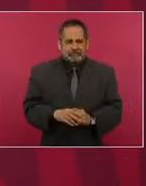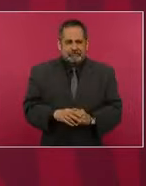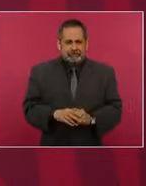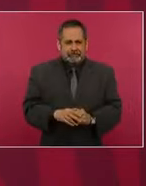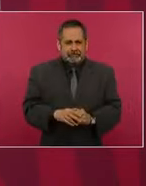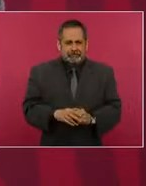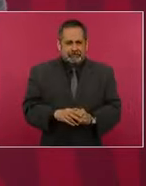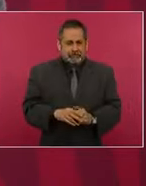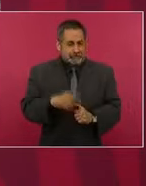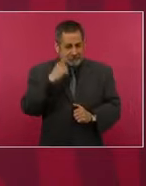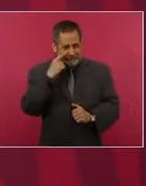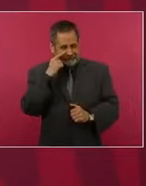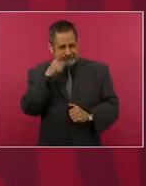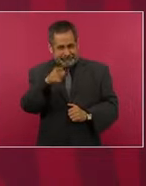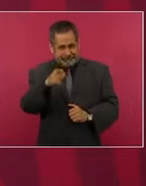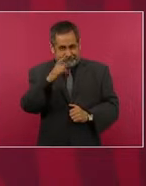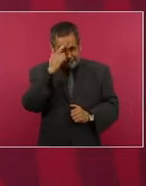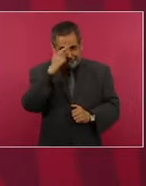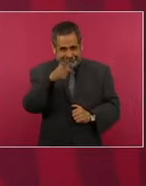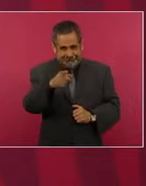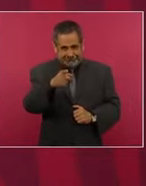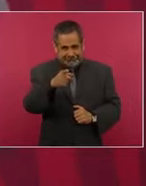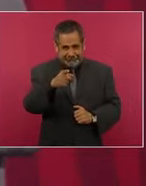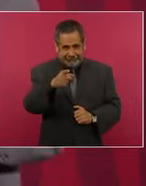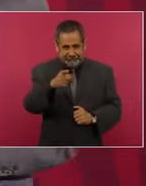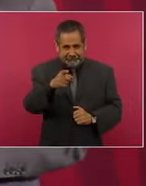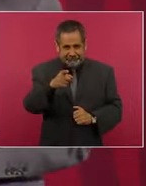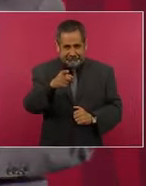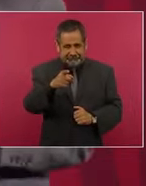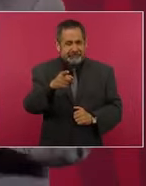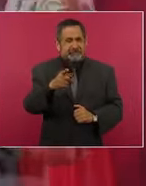que la casa esa que rentó